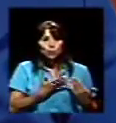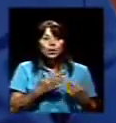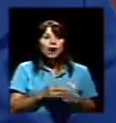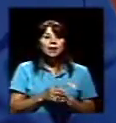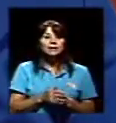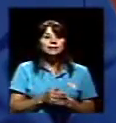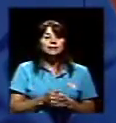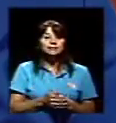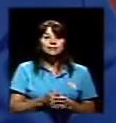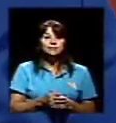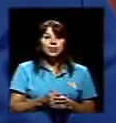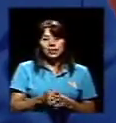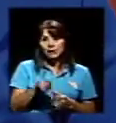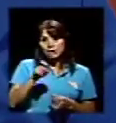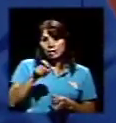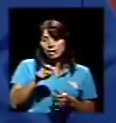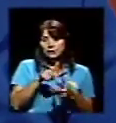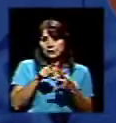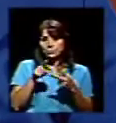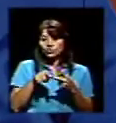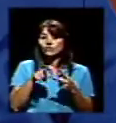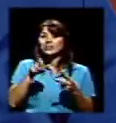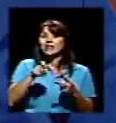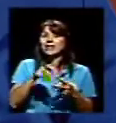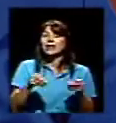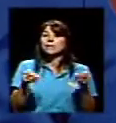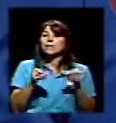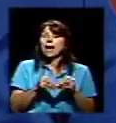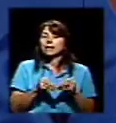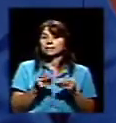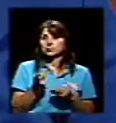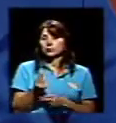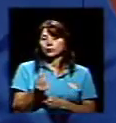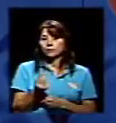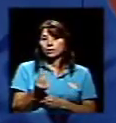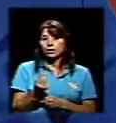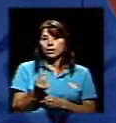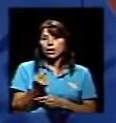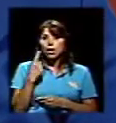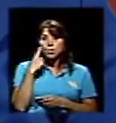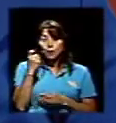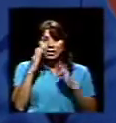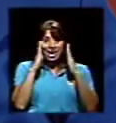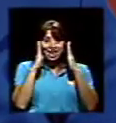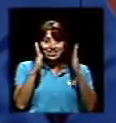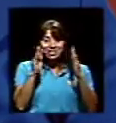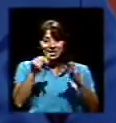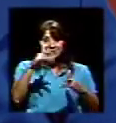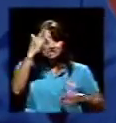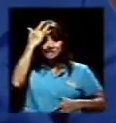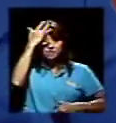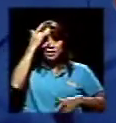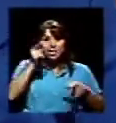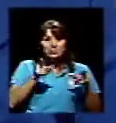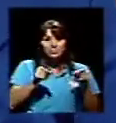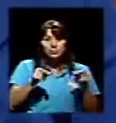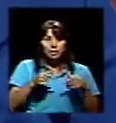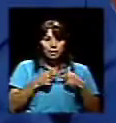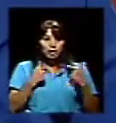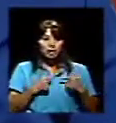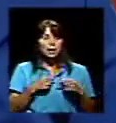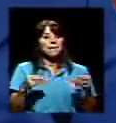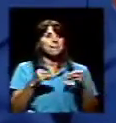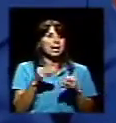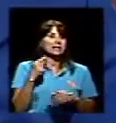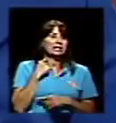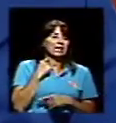que requieren una mayor inversión, porque son la atención de estas patologías es mucho más costosa que enfermedades